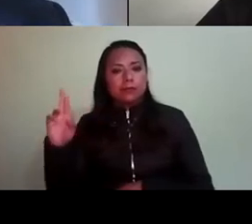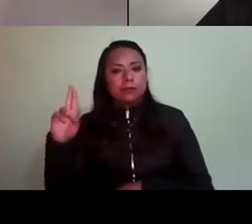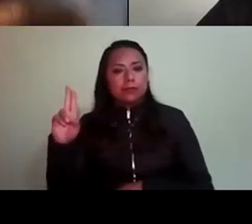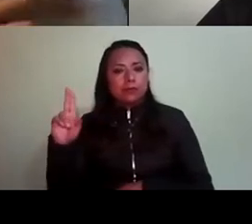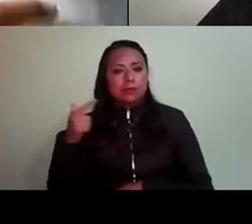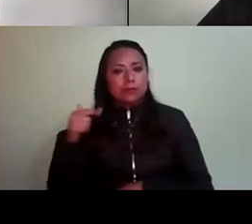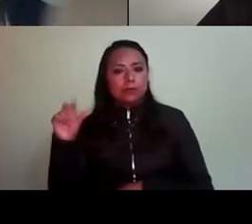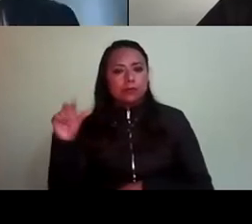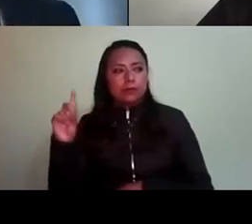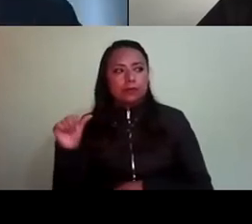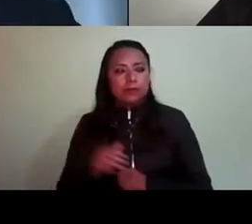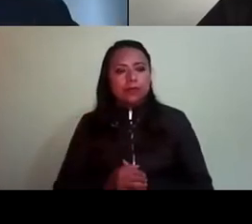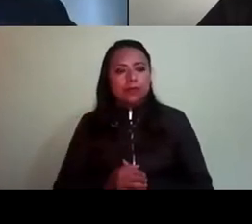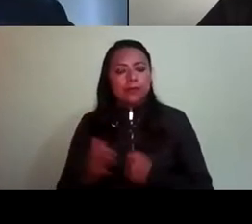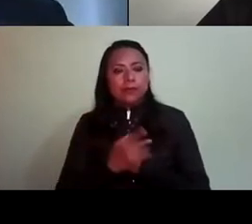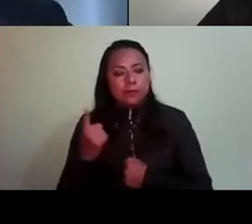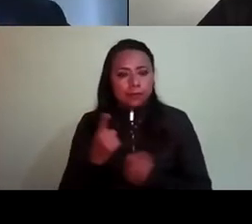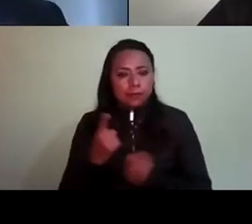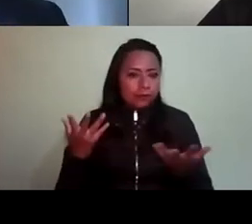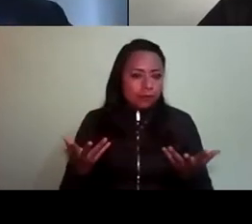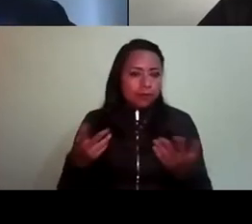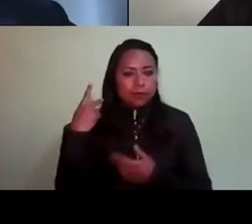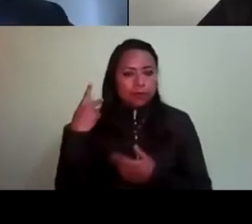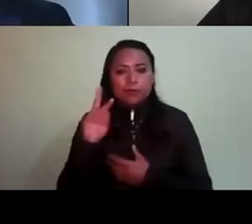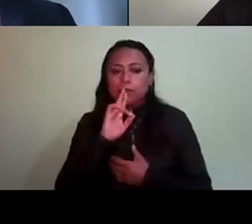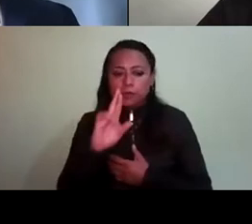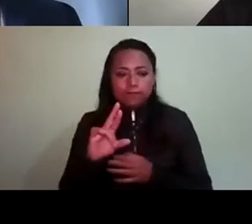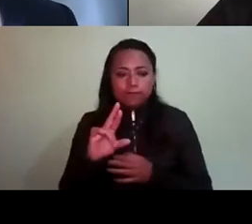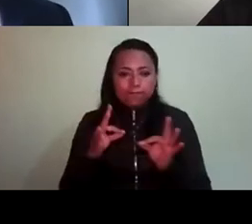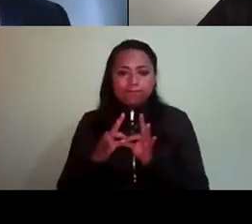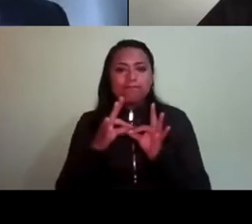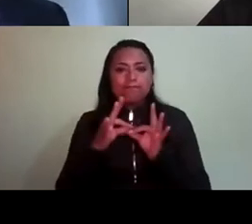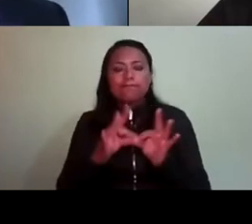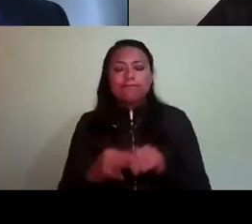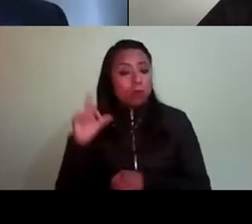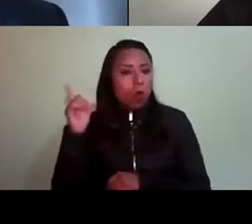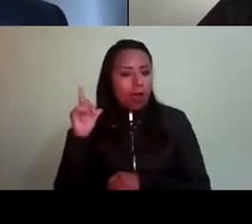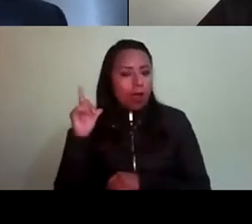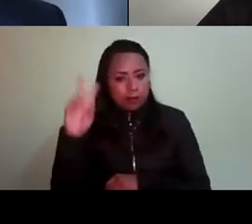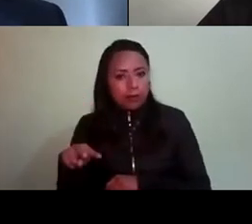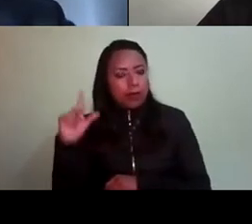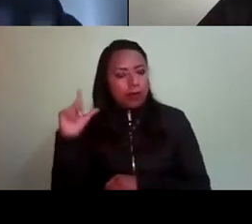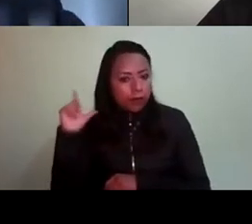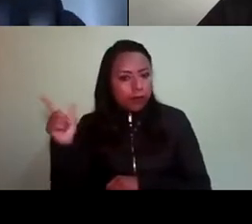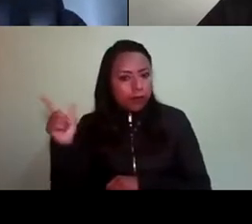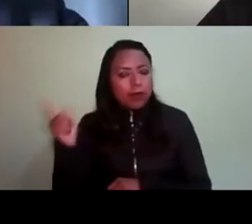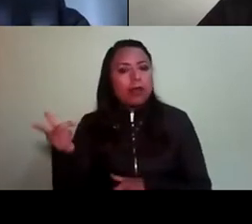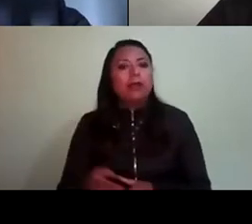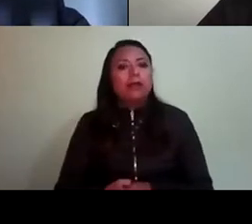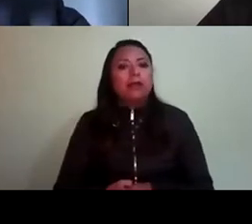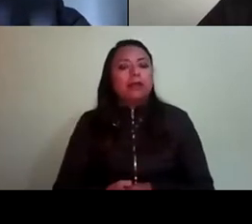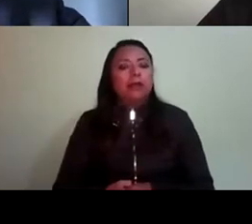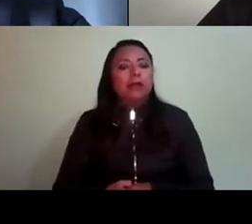sus oportunas respuestas. Y ojalá que después